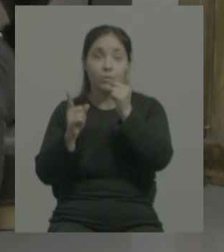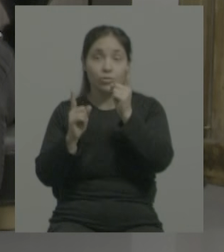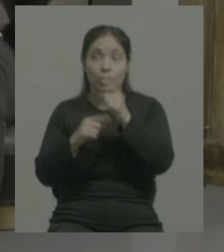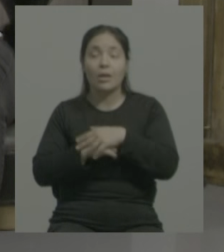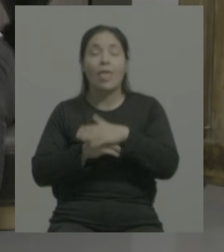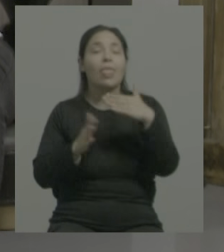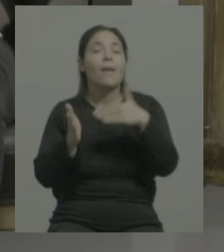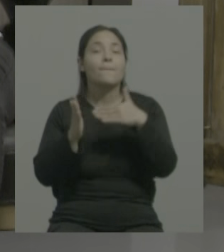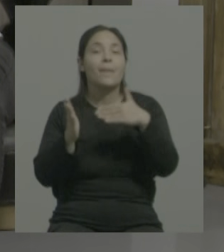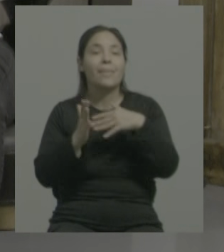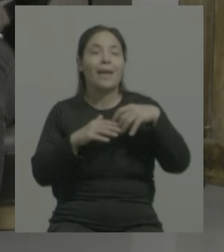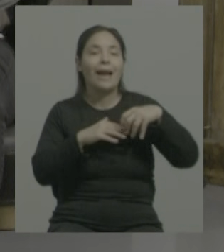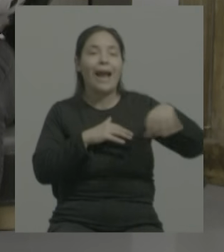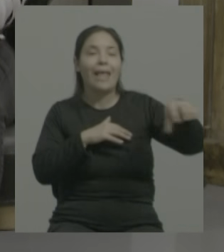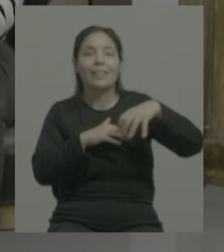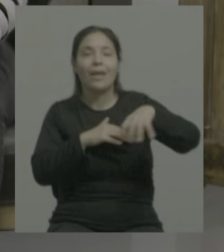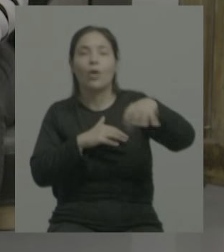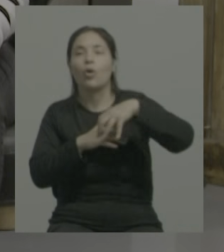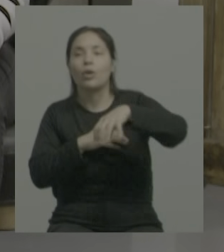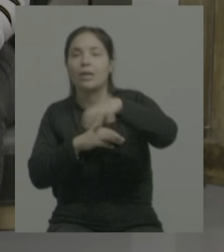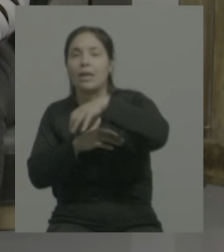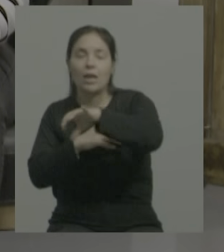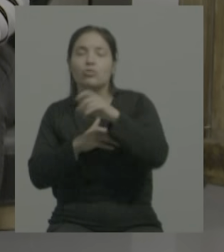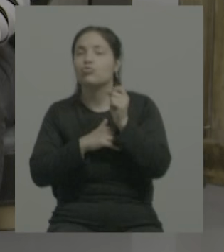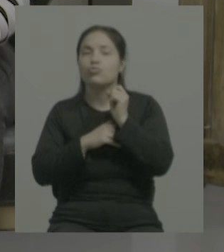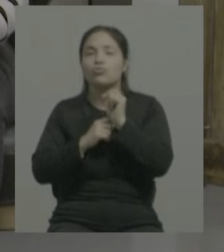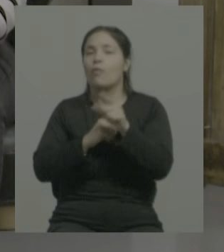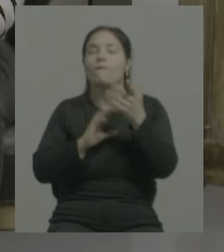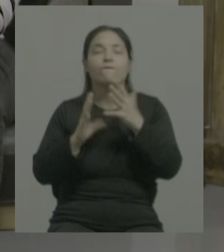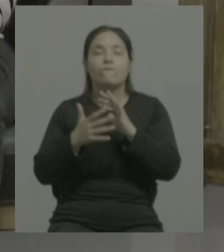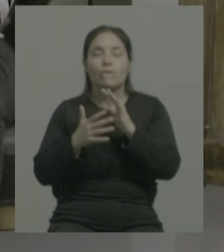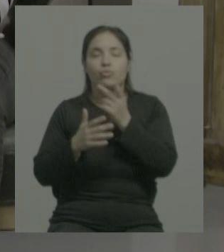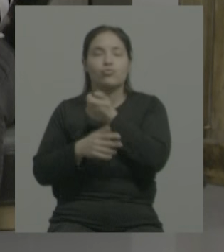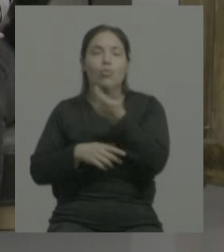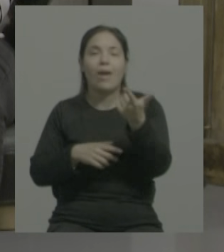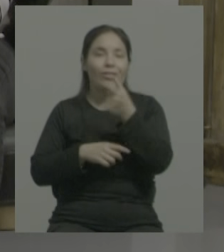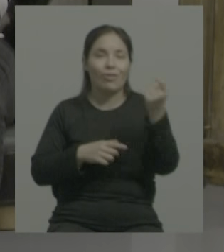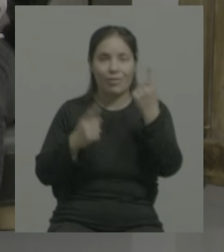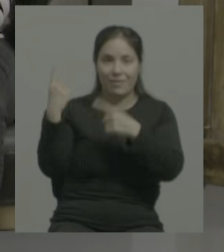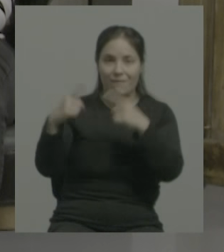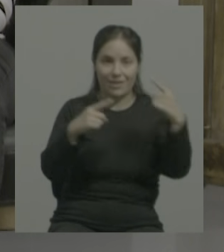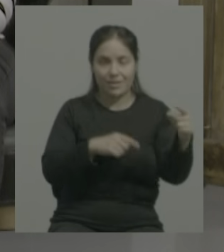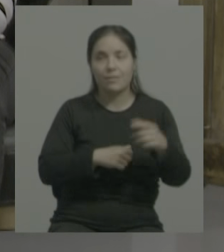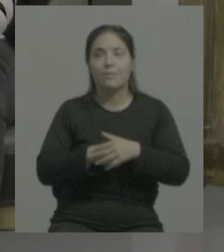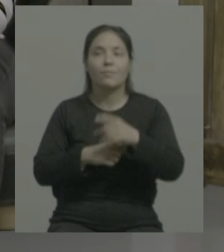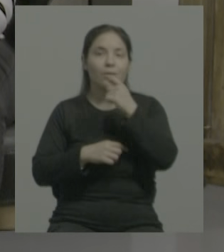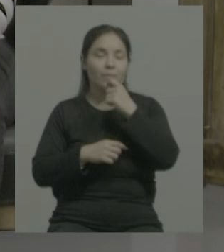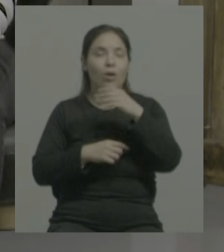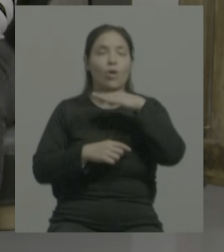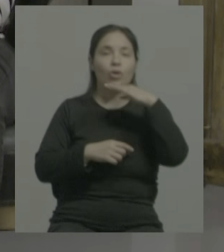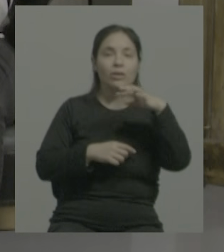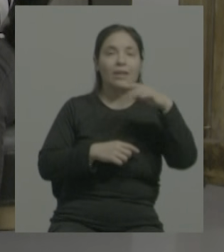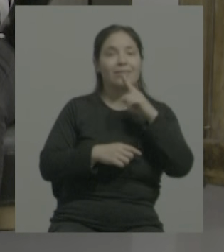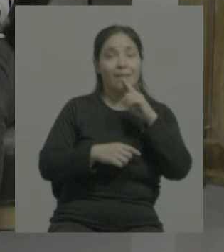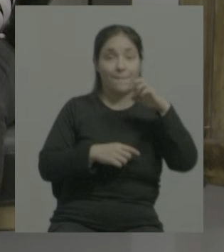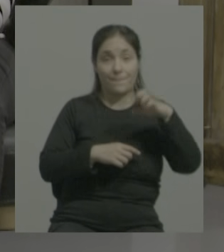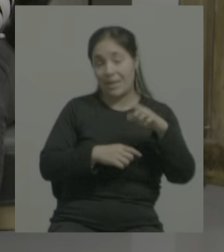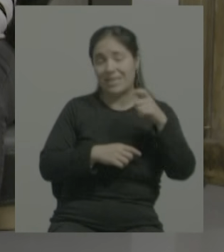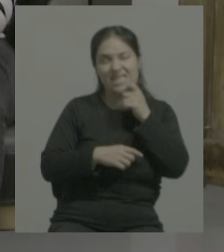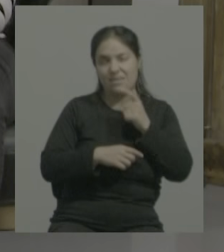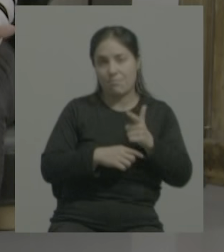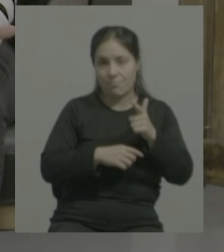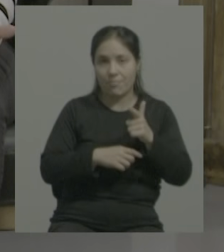las categorías y las dedicaciones, perciben distintos salarios, pero vos pensás que un JTP simple, que sería como lo que